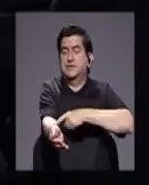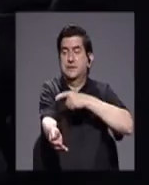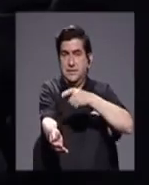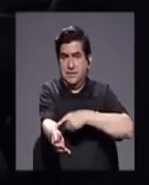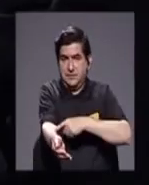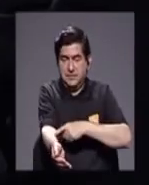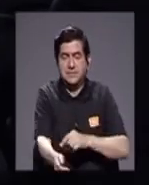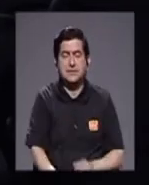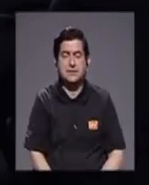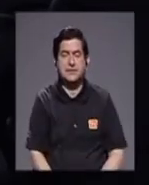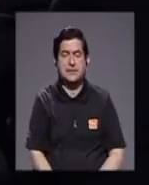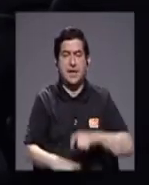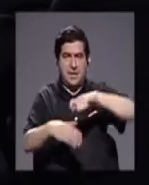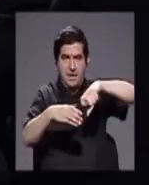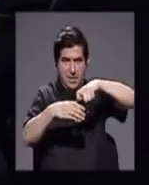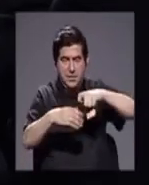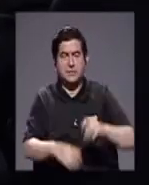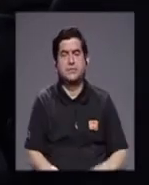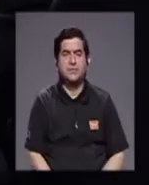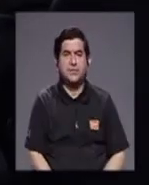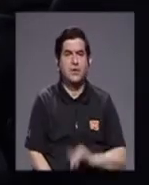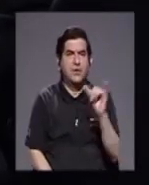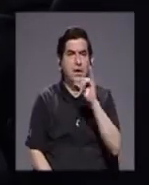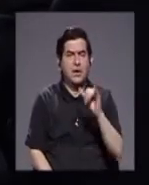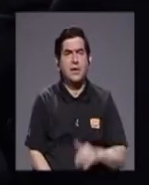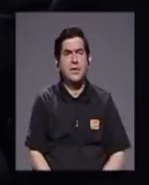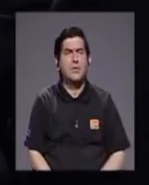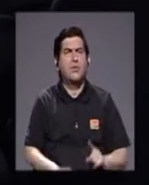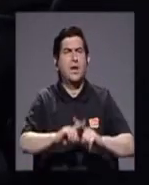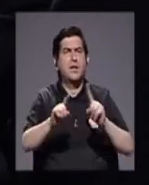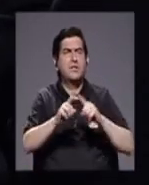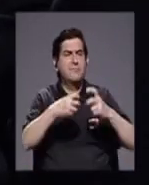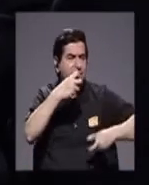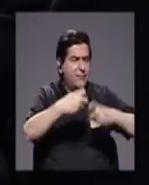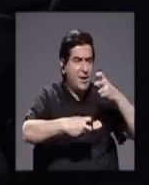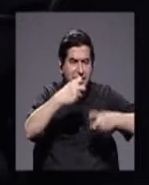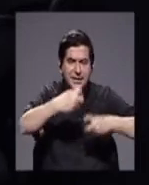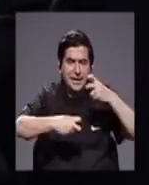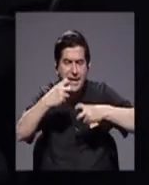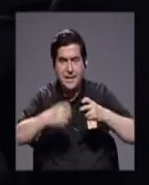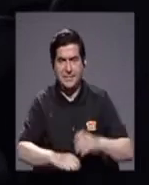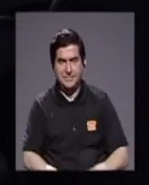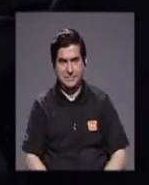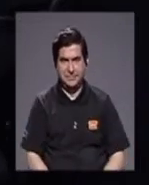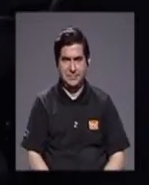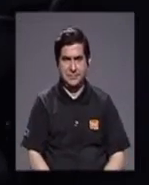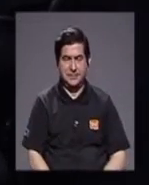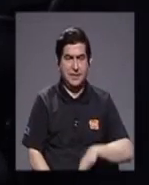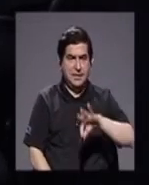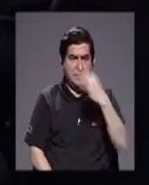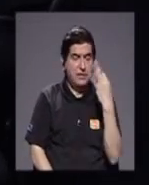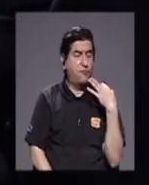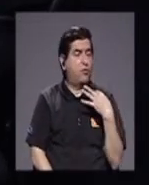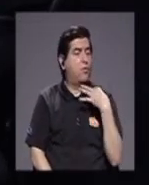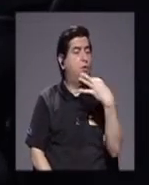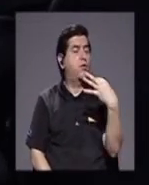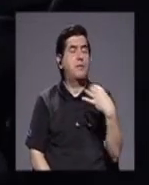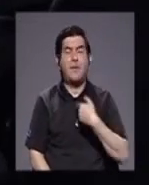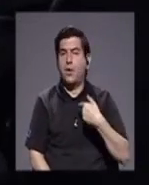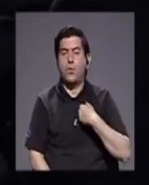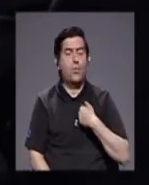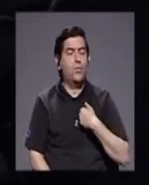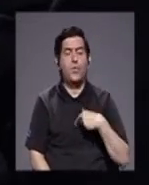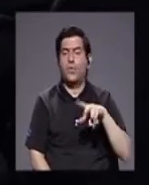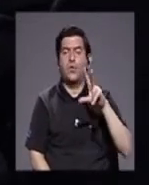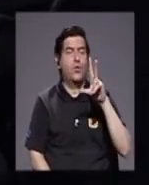las tendencias de algunos otros tipos de problemas que de manera cotidiana tal vez uno no